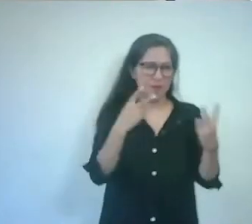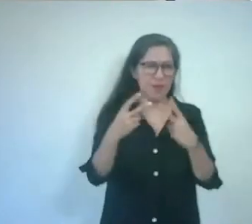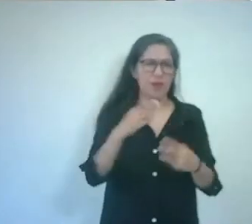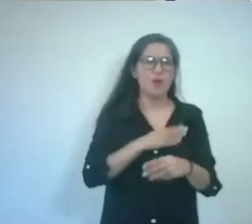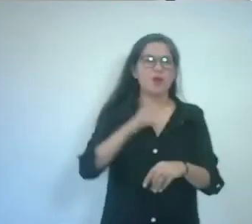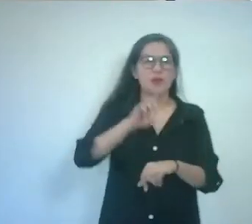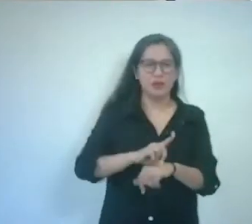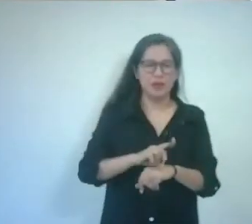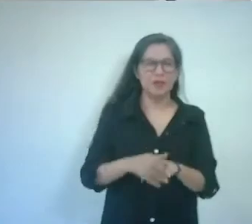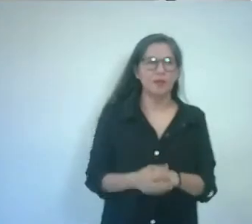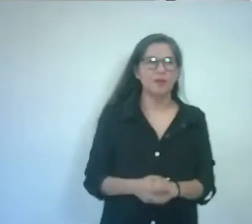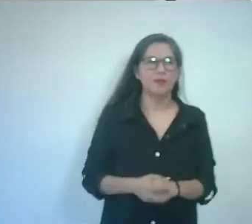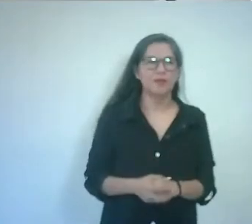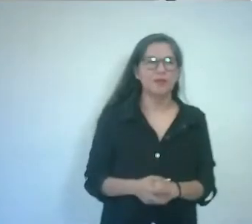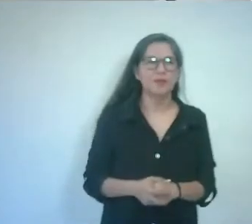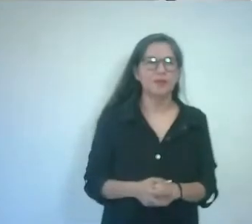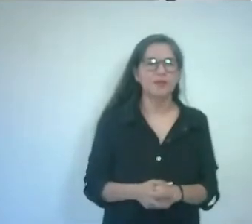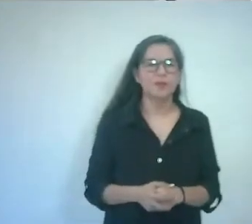días.